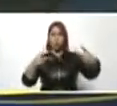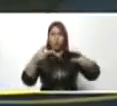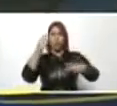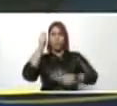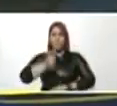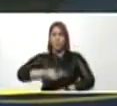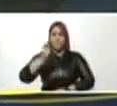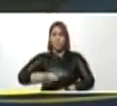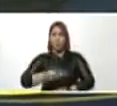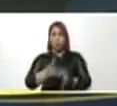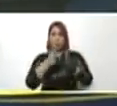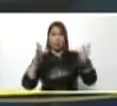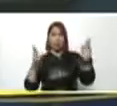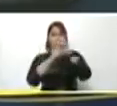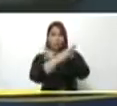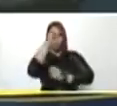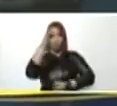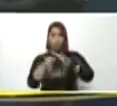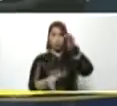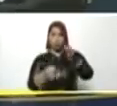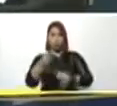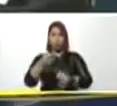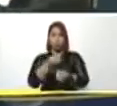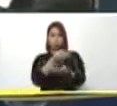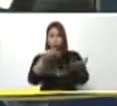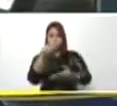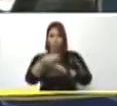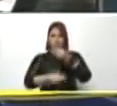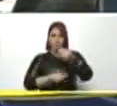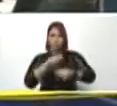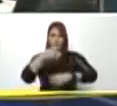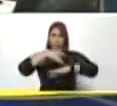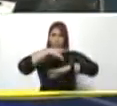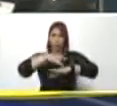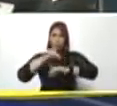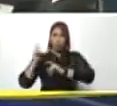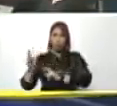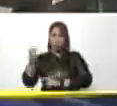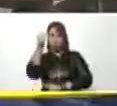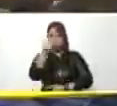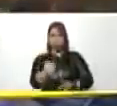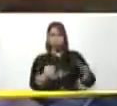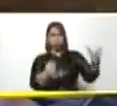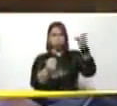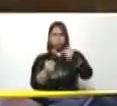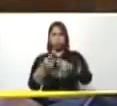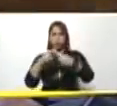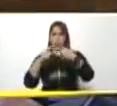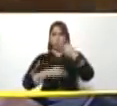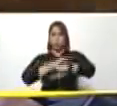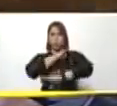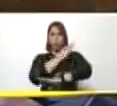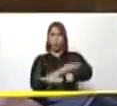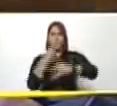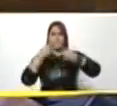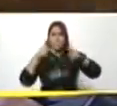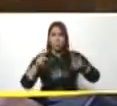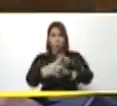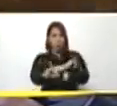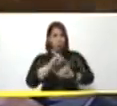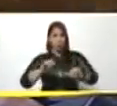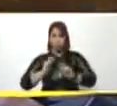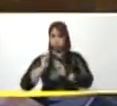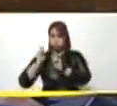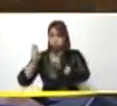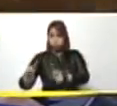gran reforma judicial que están haciendo. Le toca designar a otros poderes públicos. Ya es su trabajo, sus